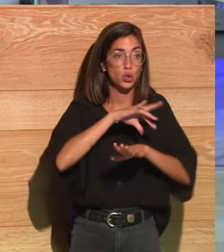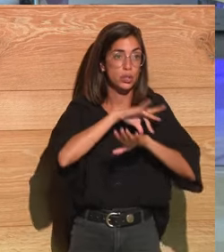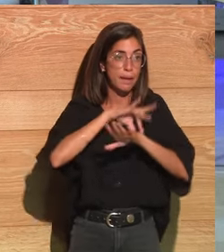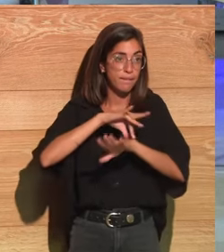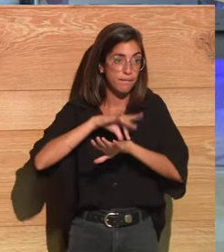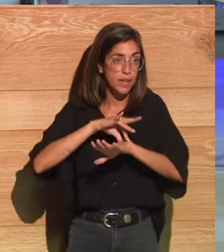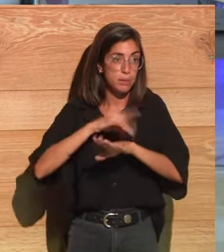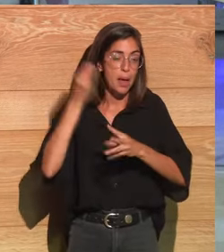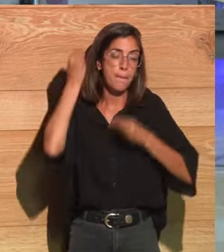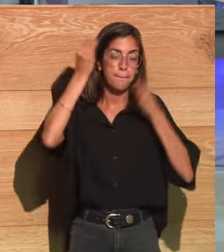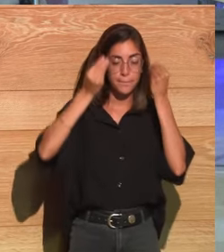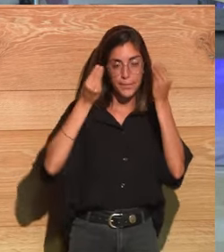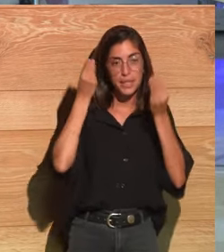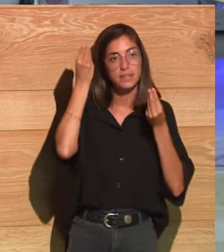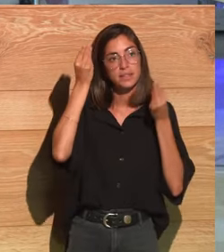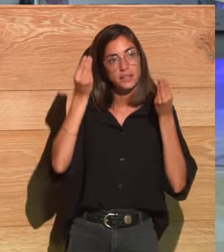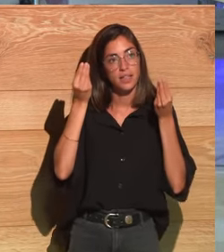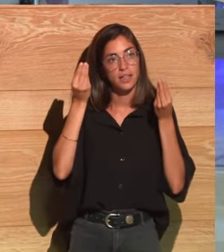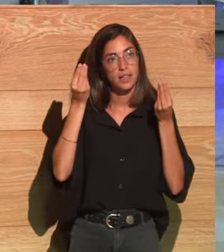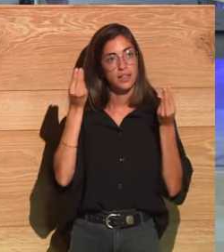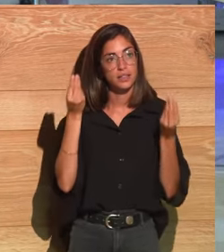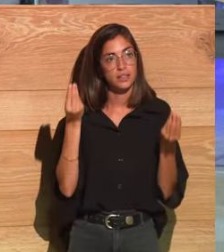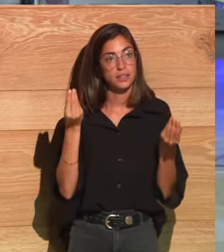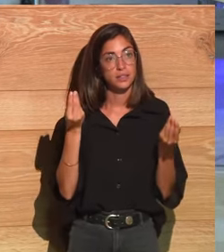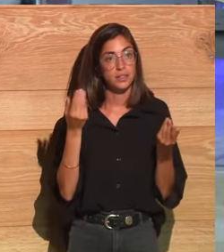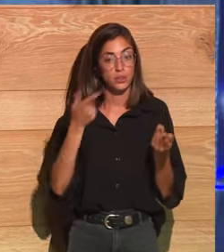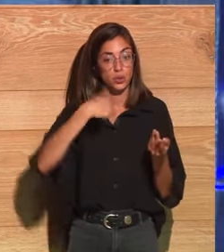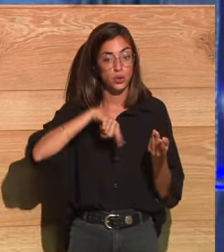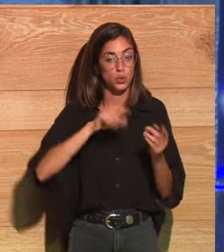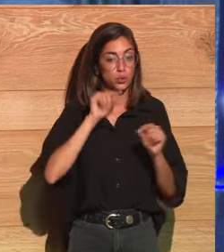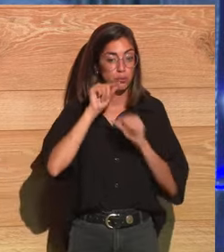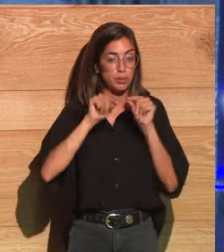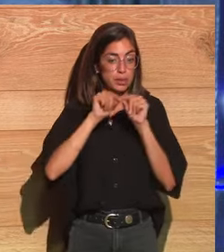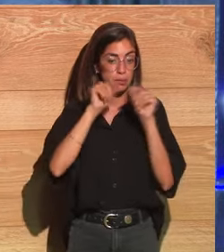esta pandemia que estamos atravesando.